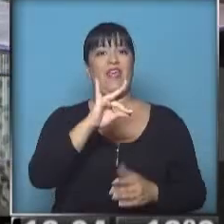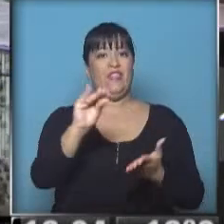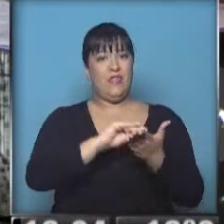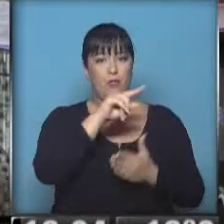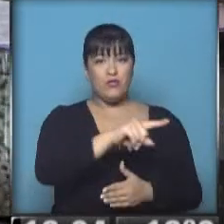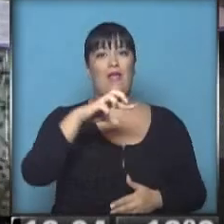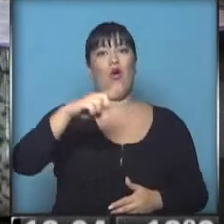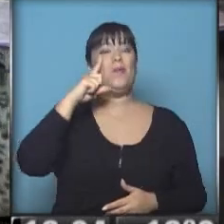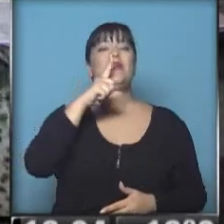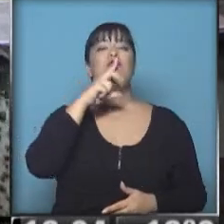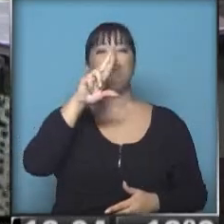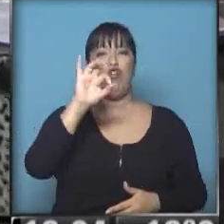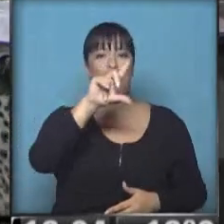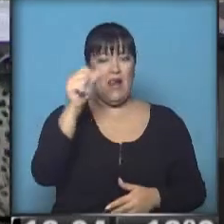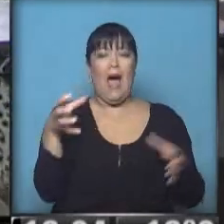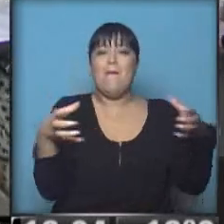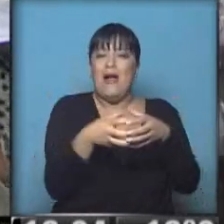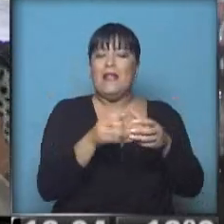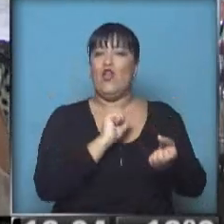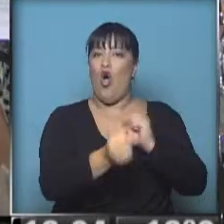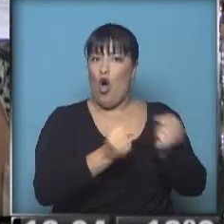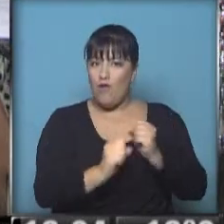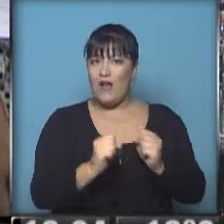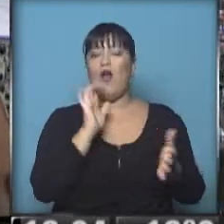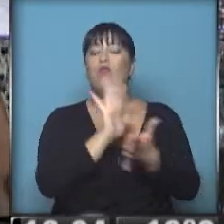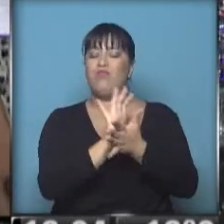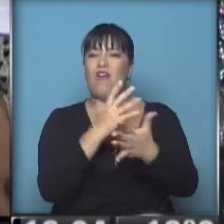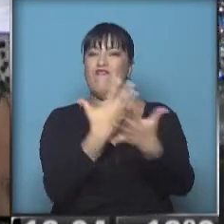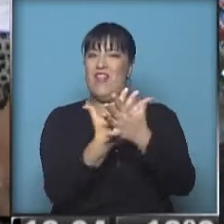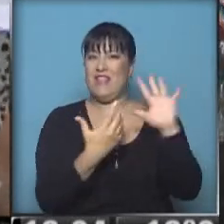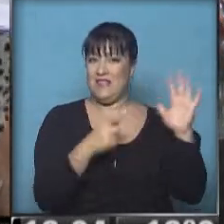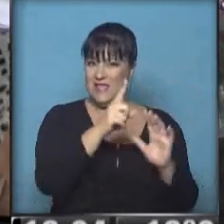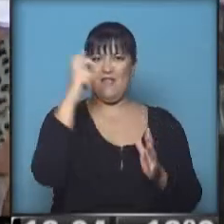Néstor Pitrola del Partido Obrero por el Frente de Izquierda, allí en el Congreso de la Nación.